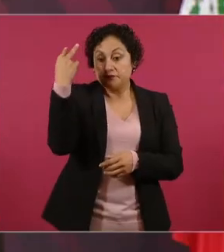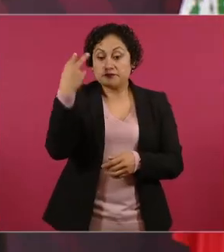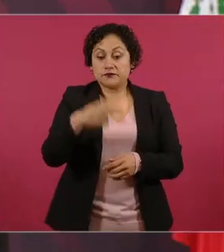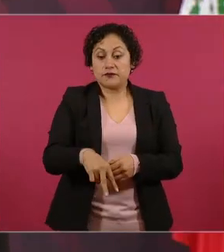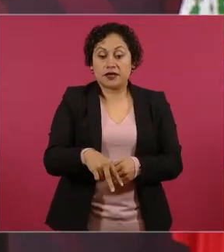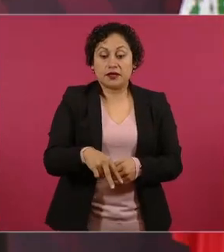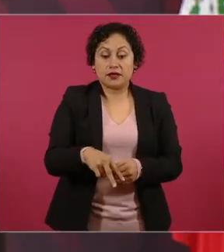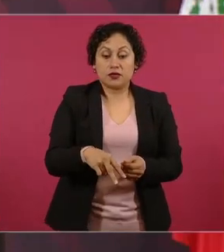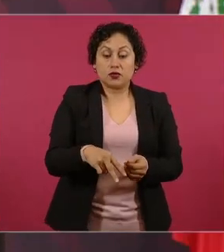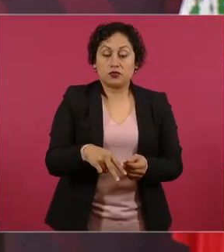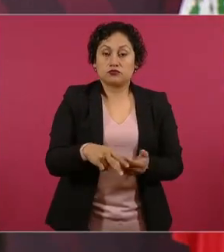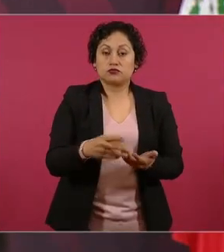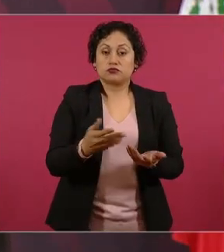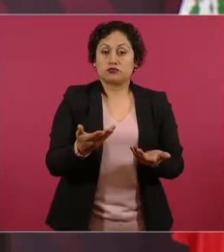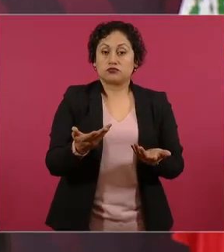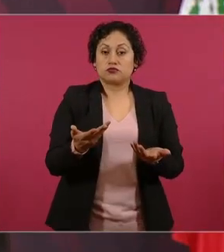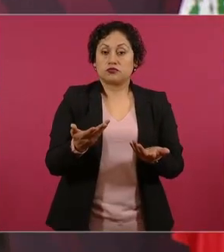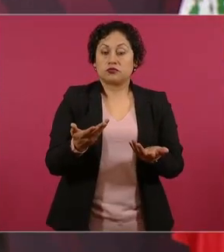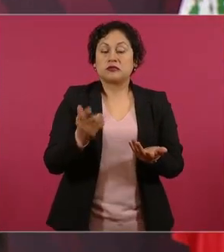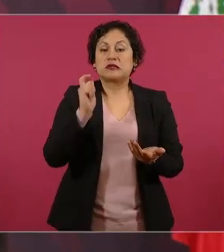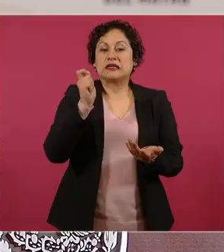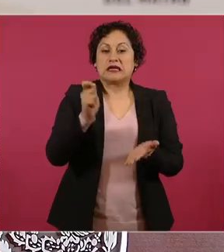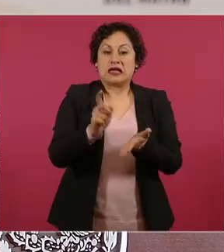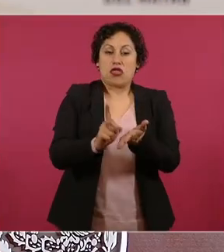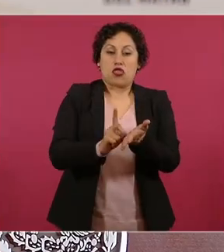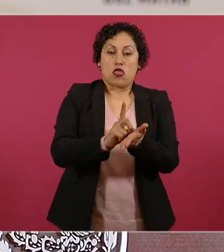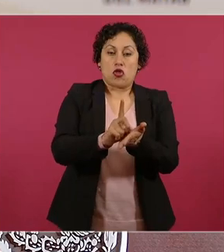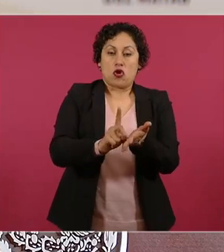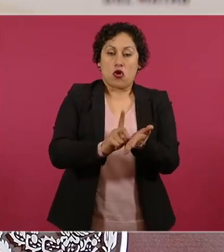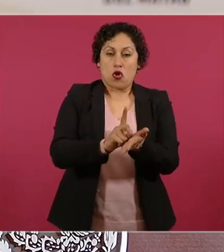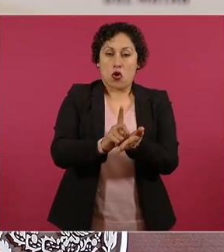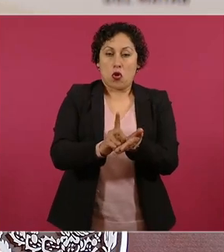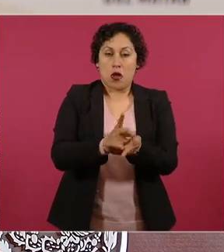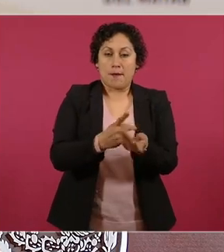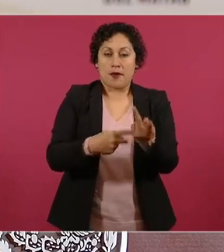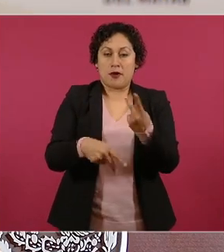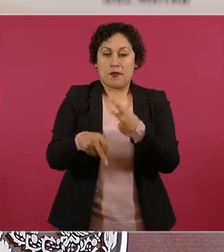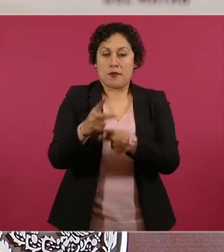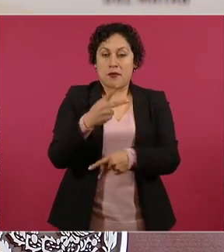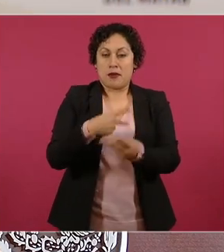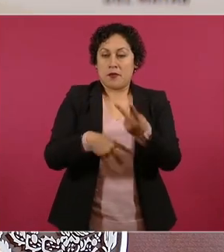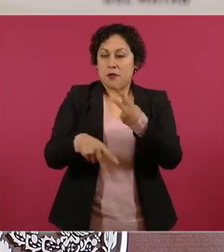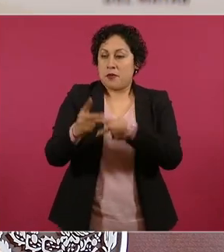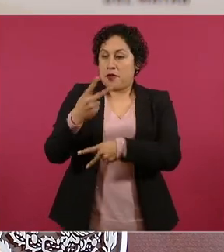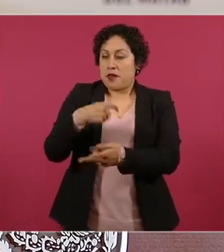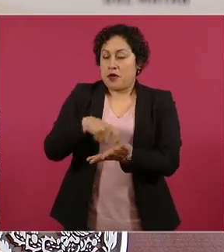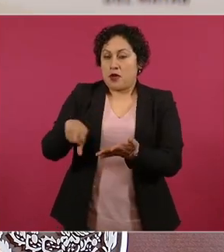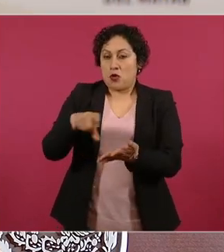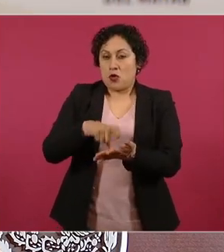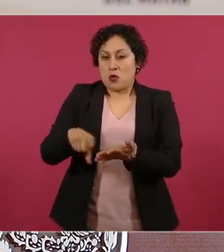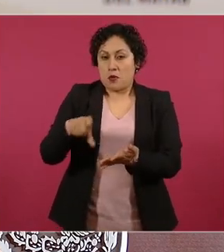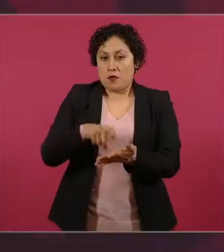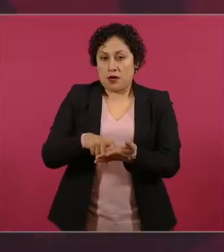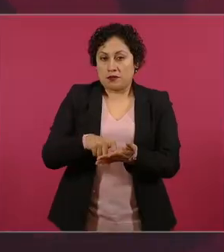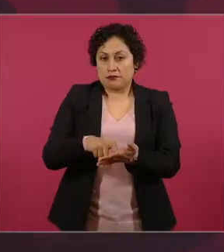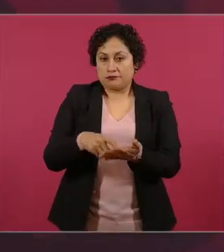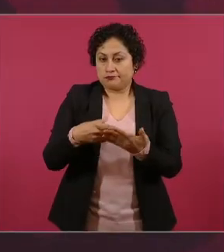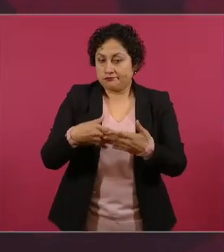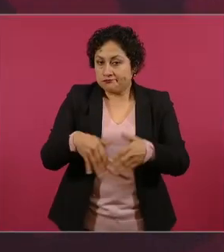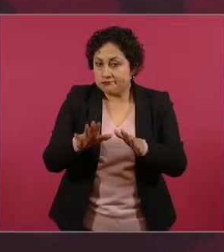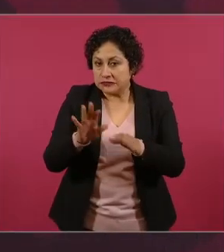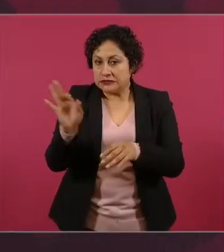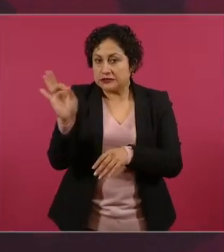demanda creciente de drogas en Estados Unidos, de Estados Unidos para acá, que